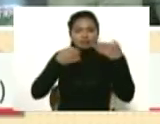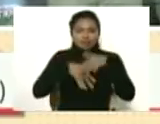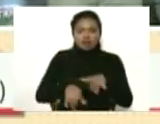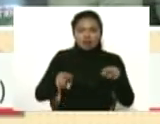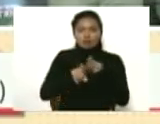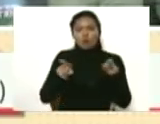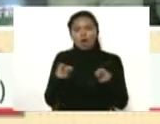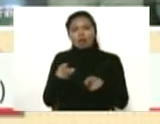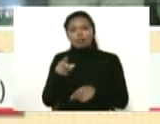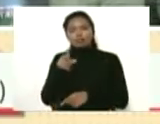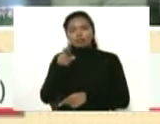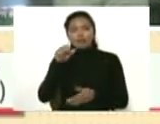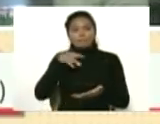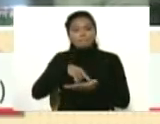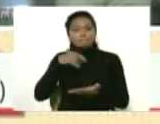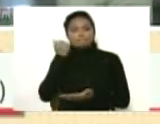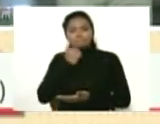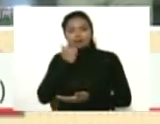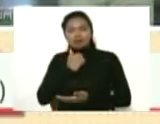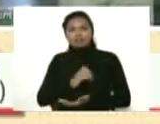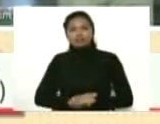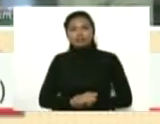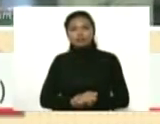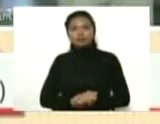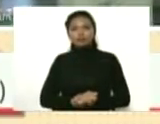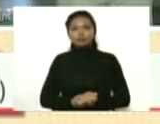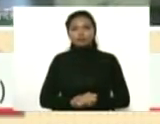de Miguel Peña en Valencia.